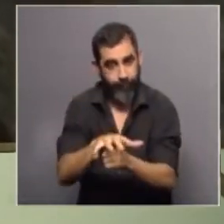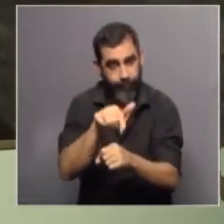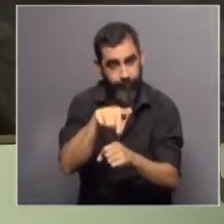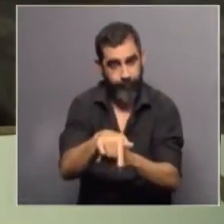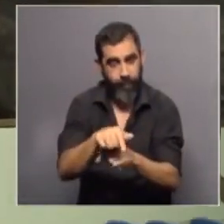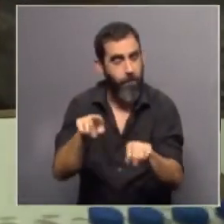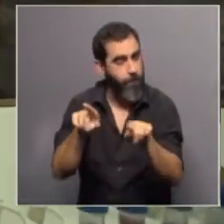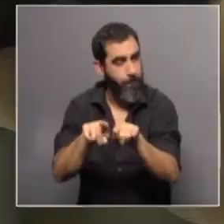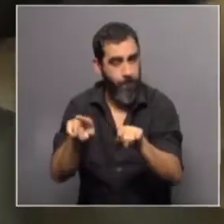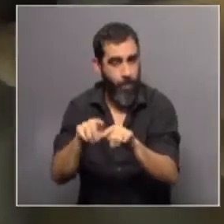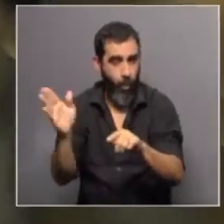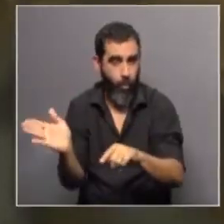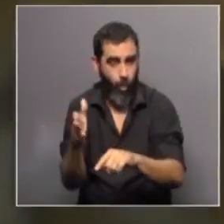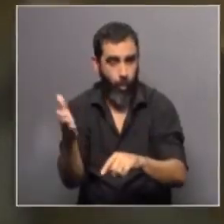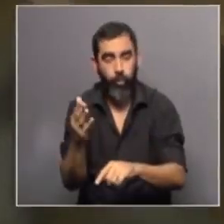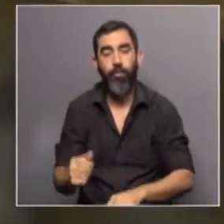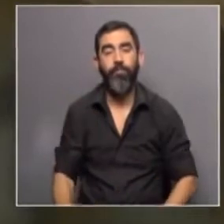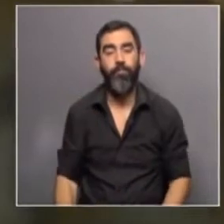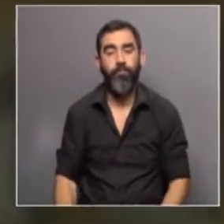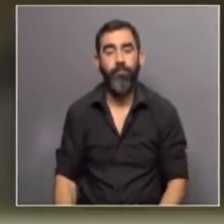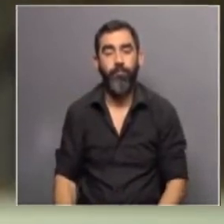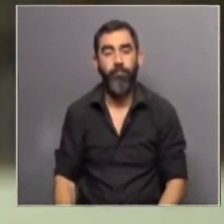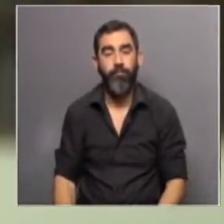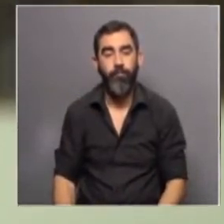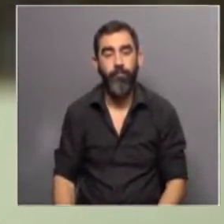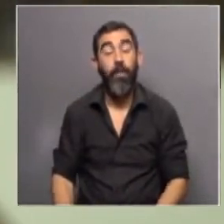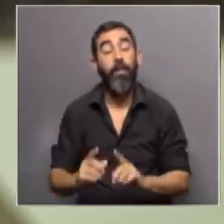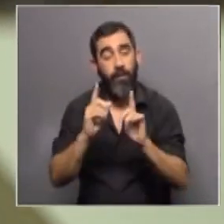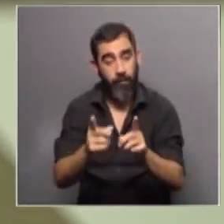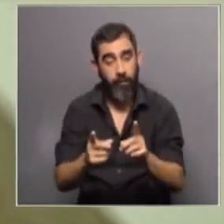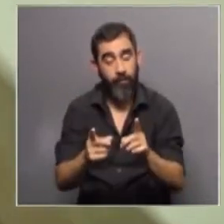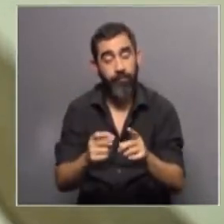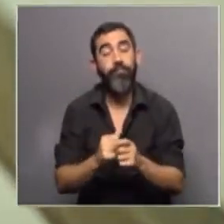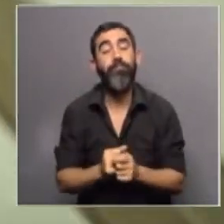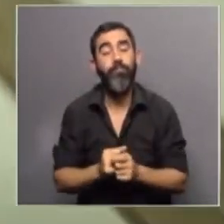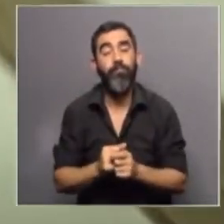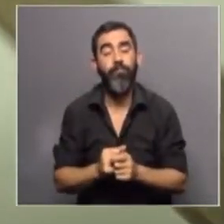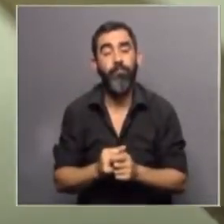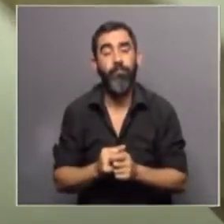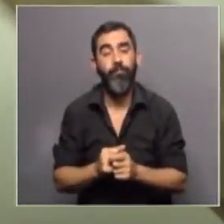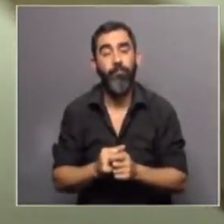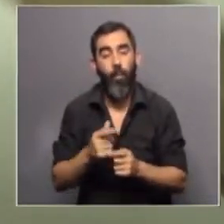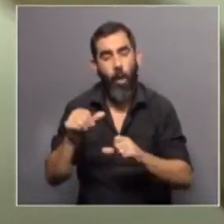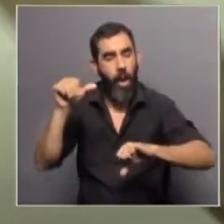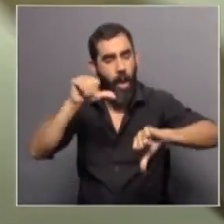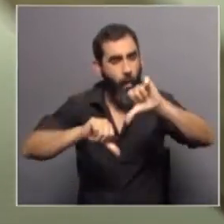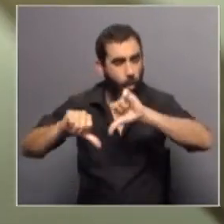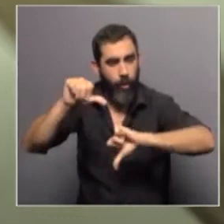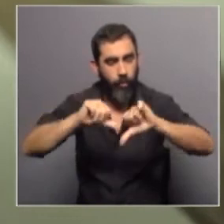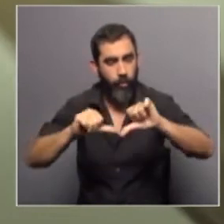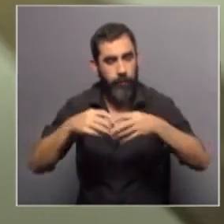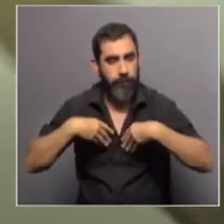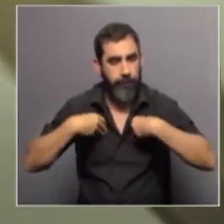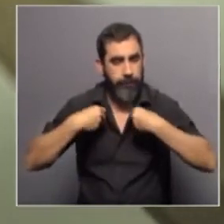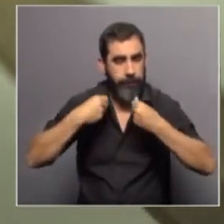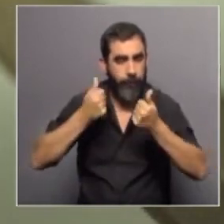ese mismo producto. Y también acoplados a un laboratorio sensorial